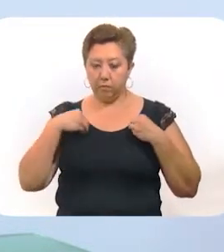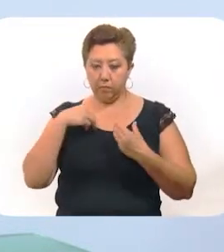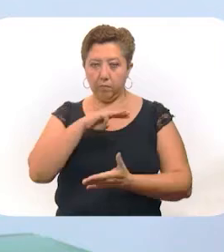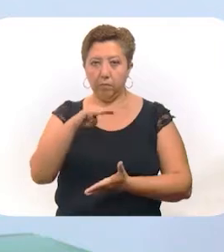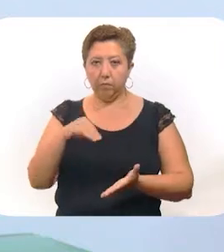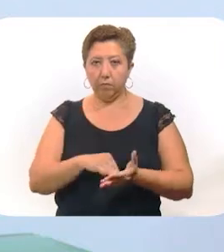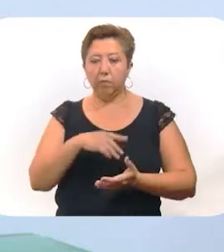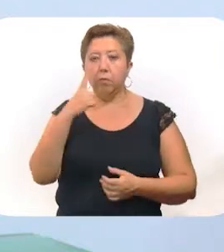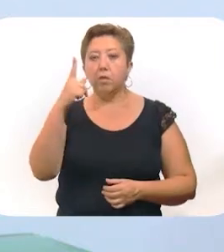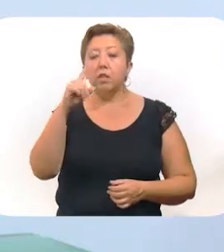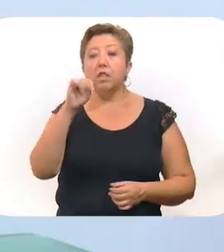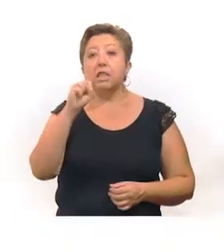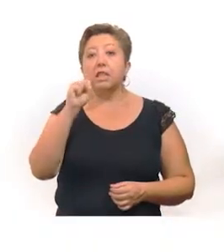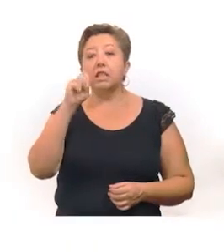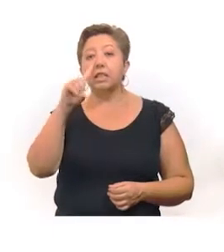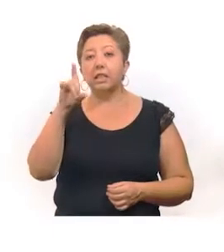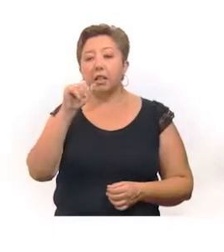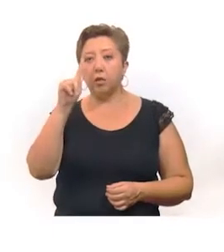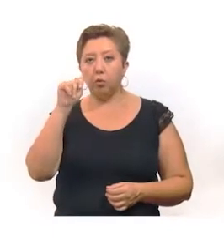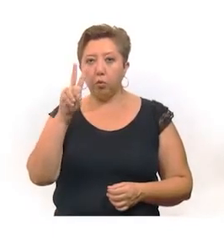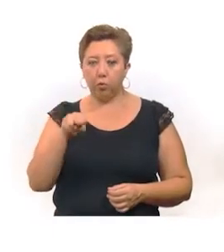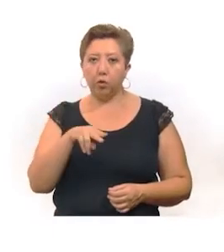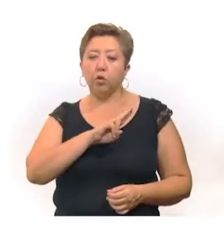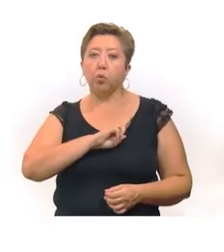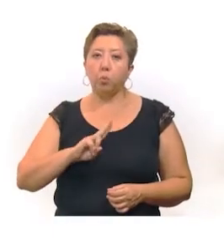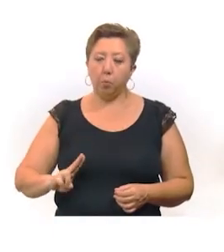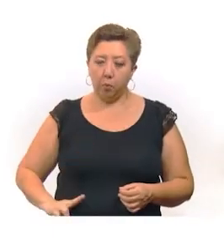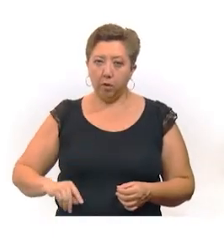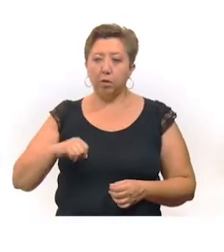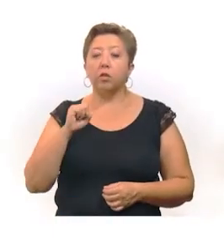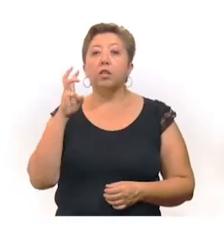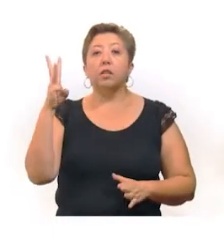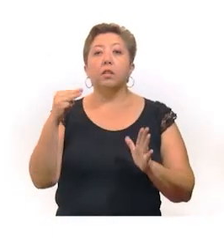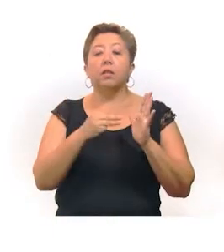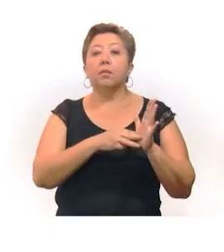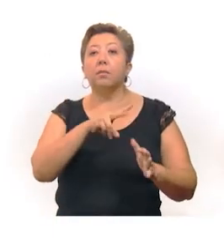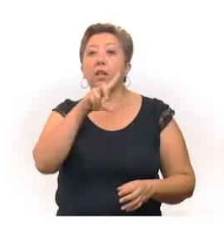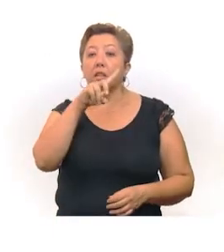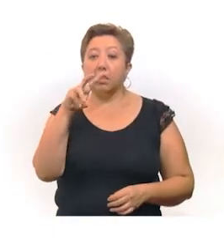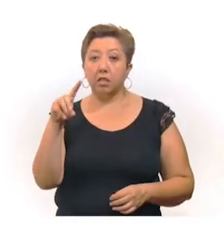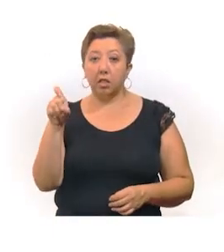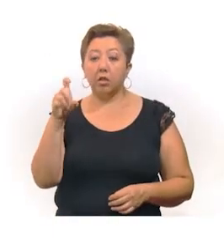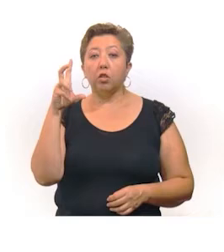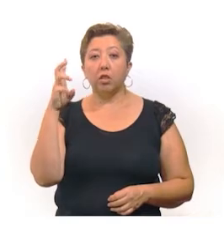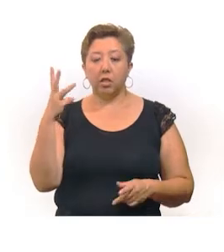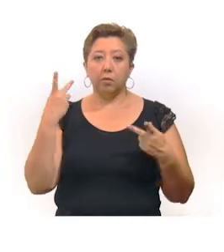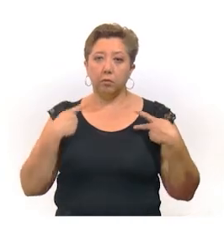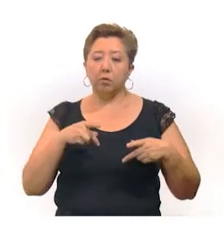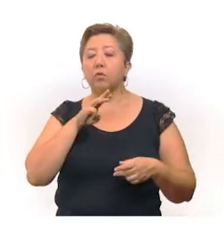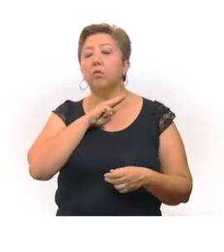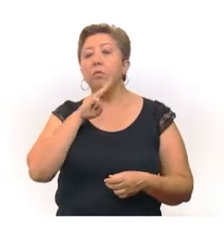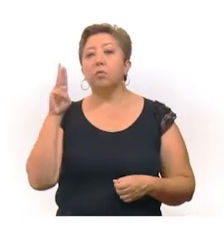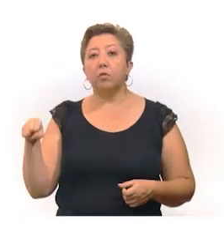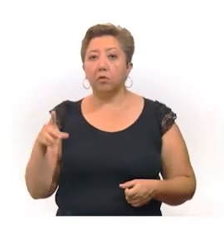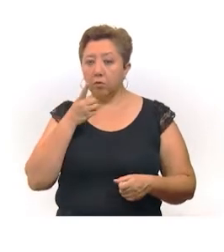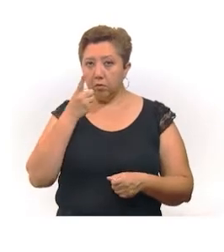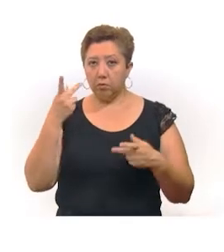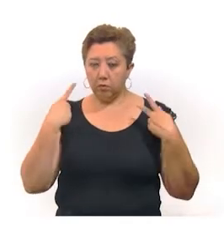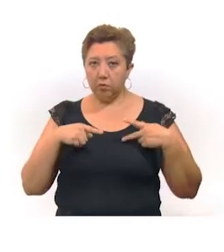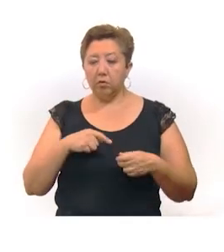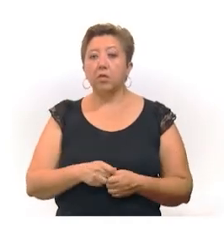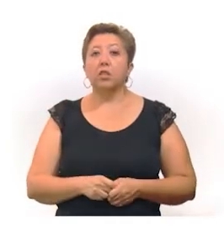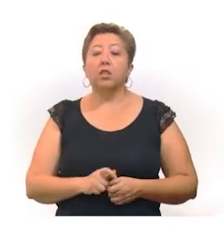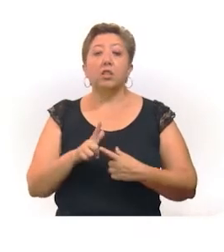en Sisantún y 1 en Umam. En total, son 3.103 personas fallecidas a causa del coronavirus. De los